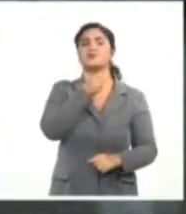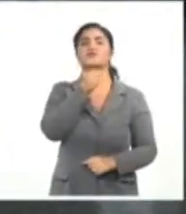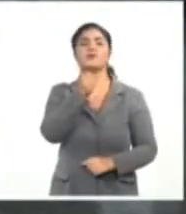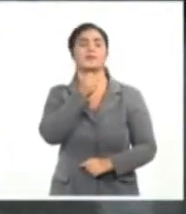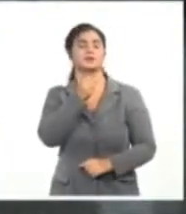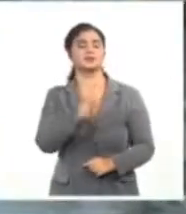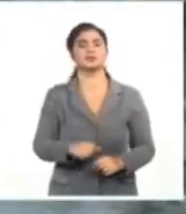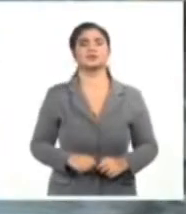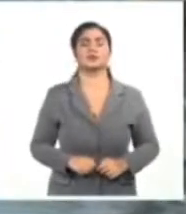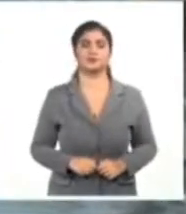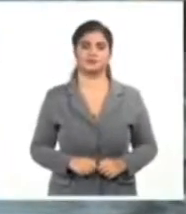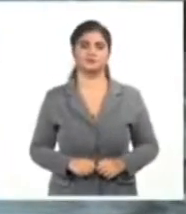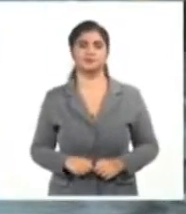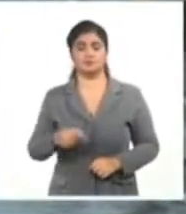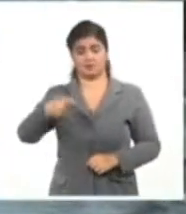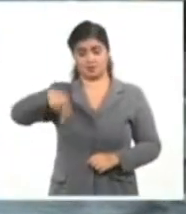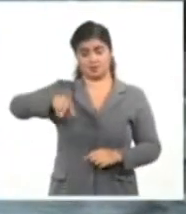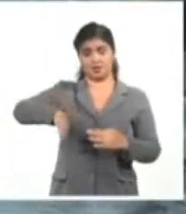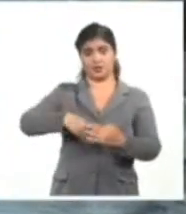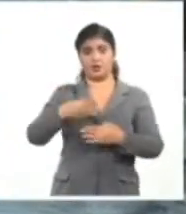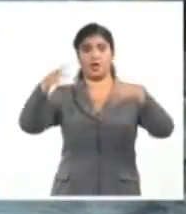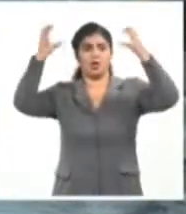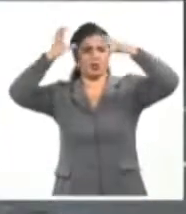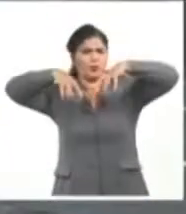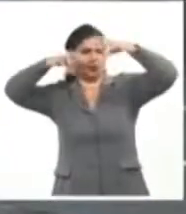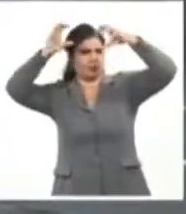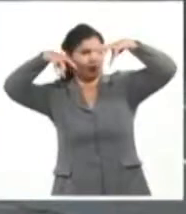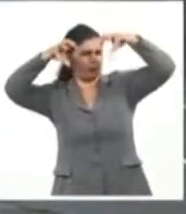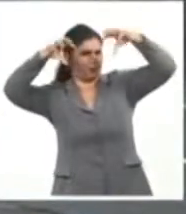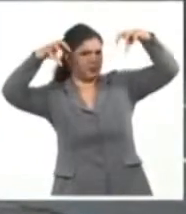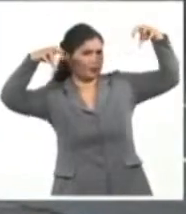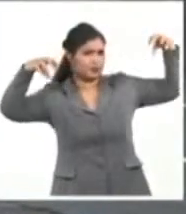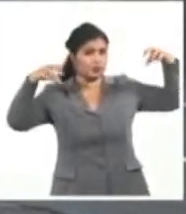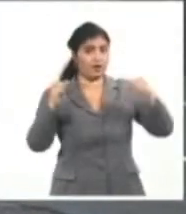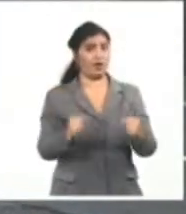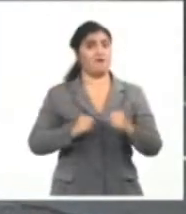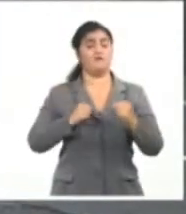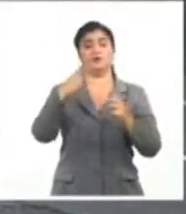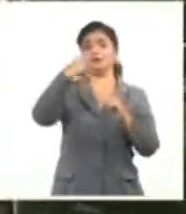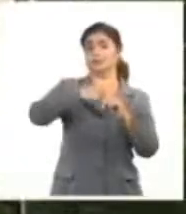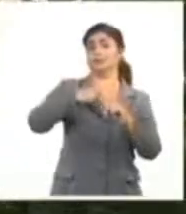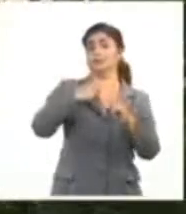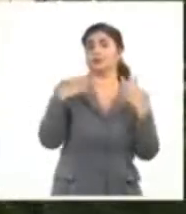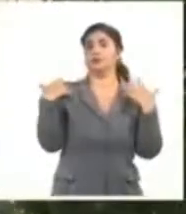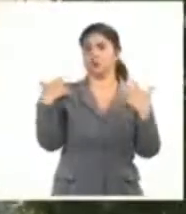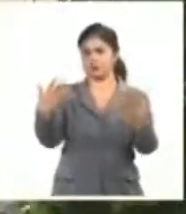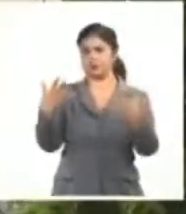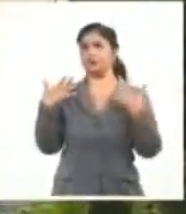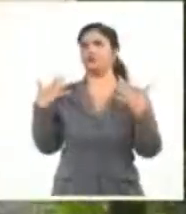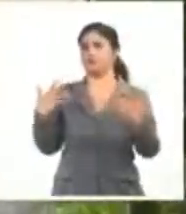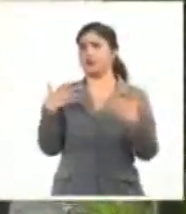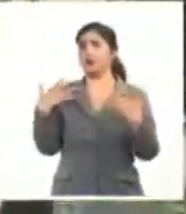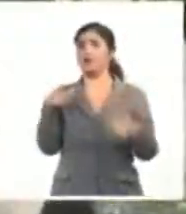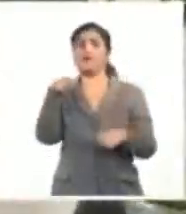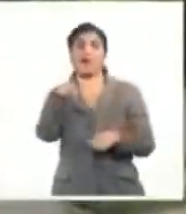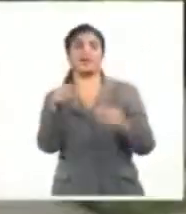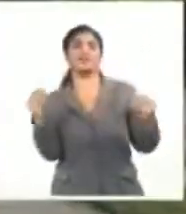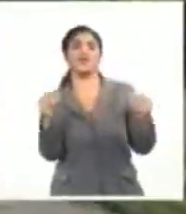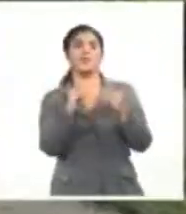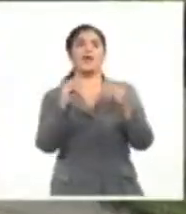con la presencia de las lluvias y las altas temperaturas se acelera el proceso de reproducción del mosquito aedes saiya